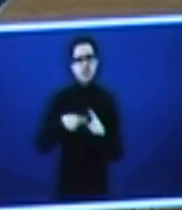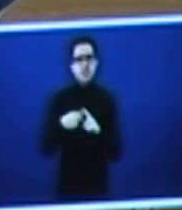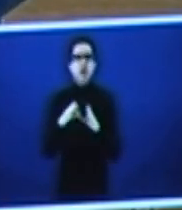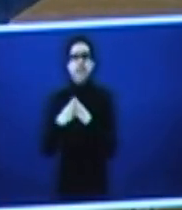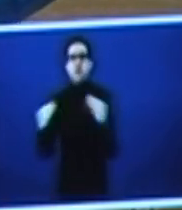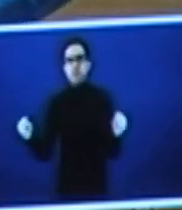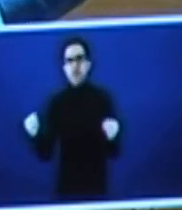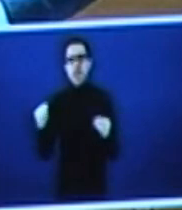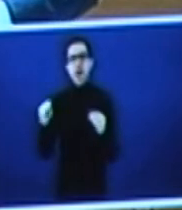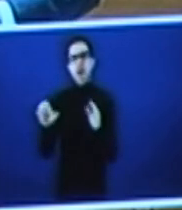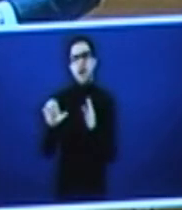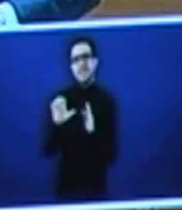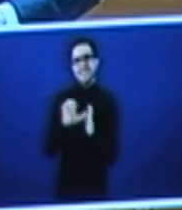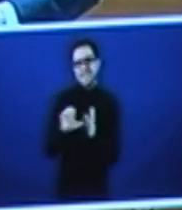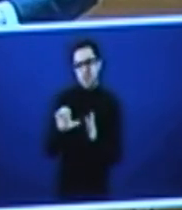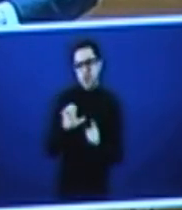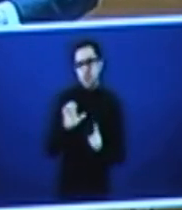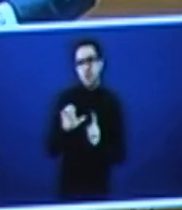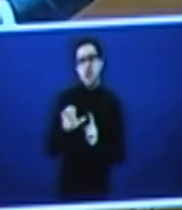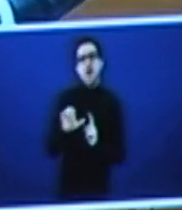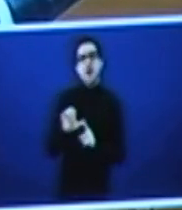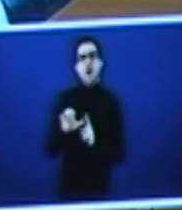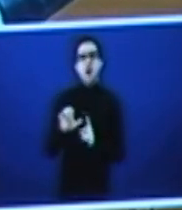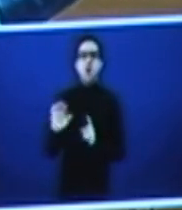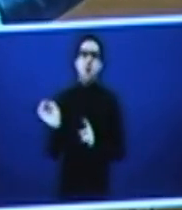en Extremadura ou en Castela Mancha, que casi